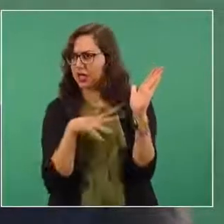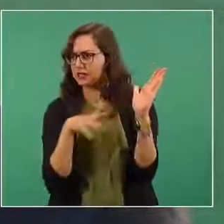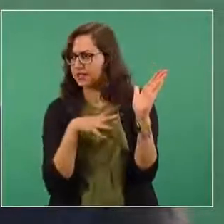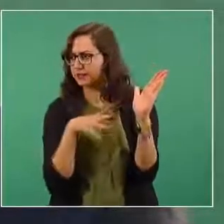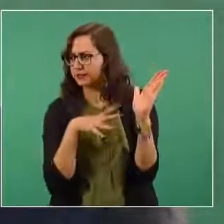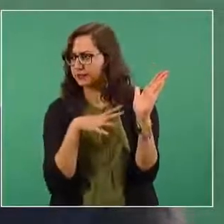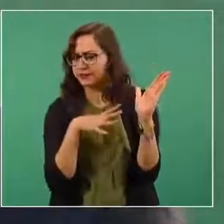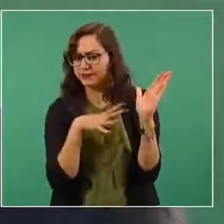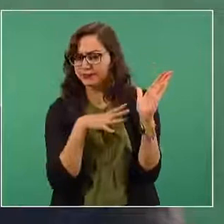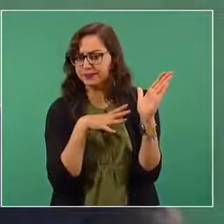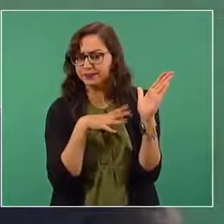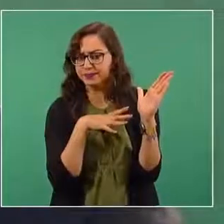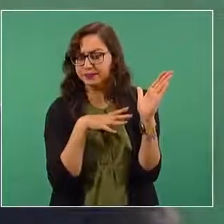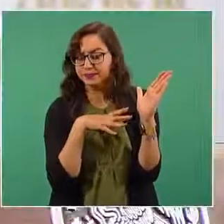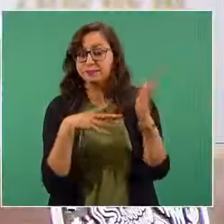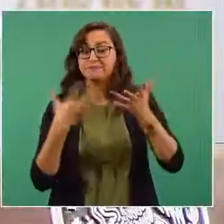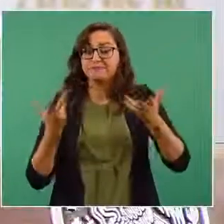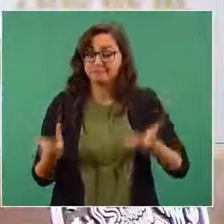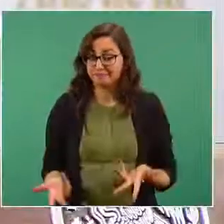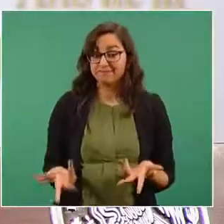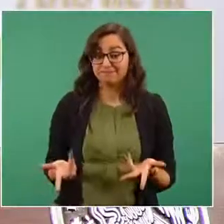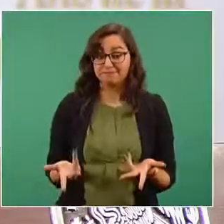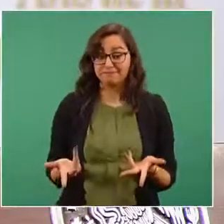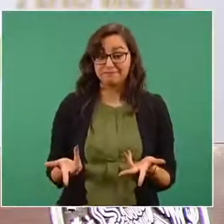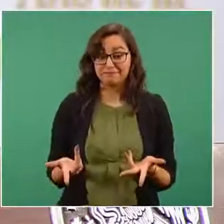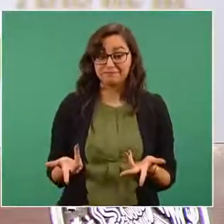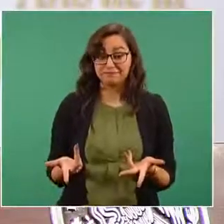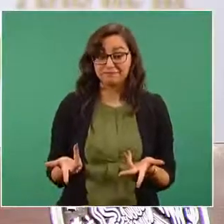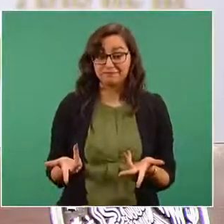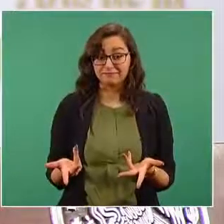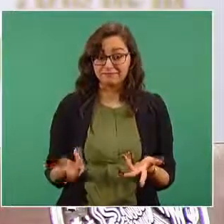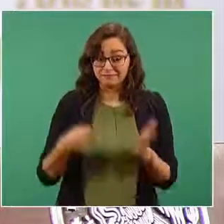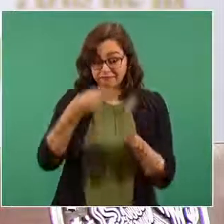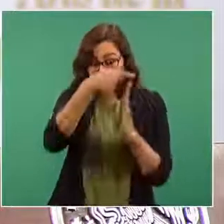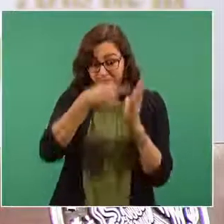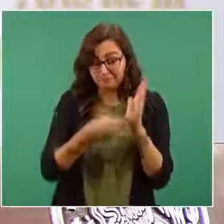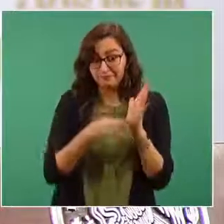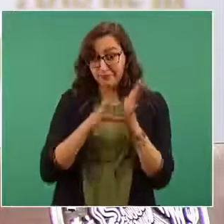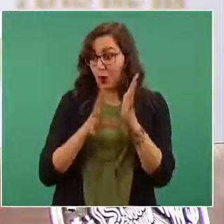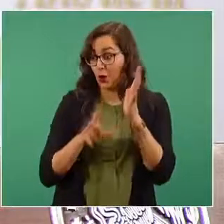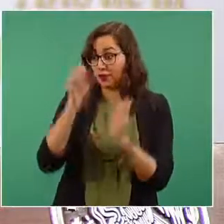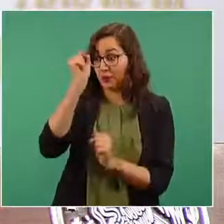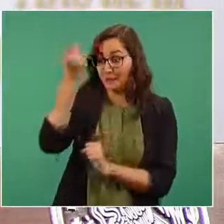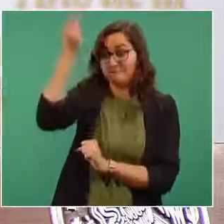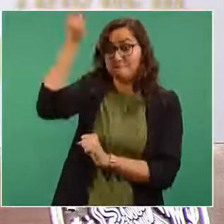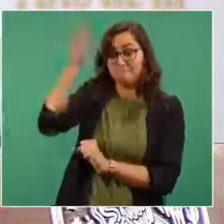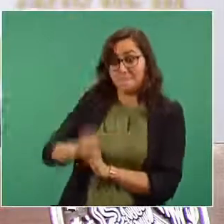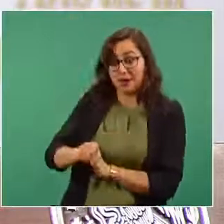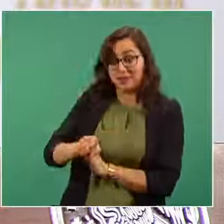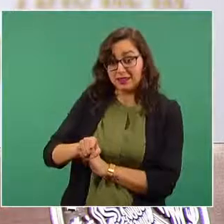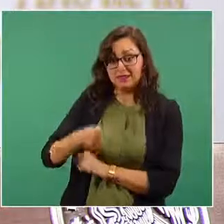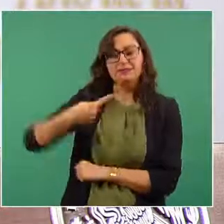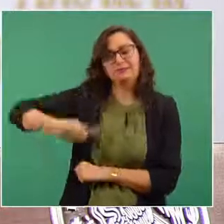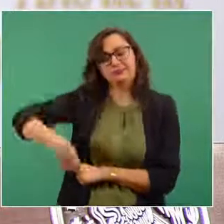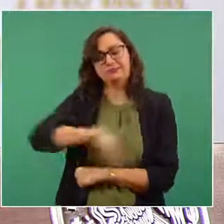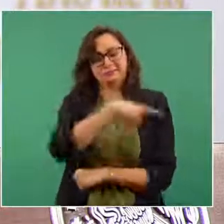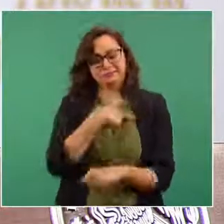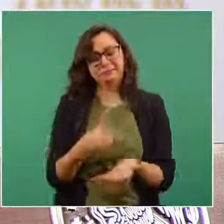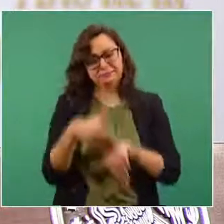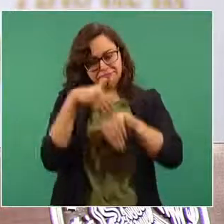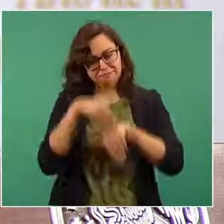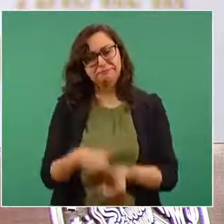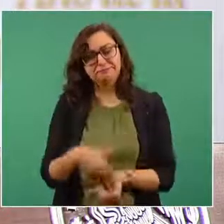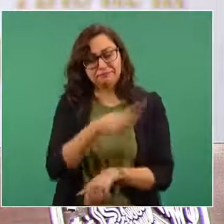Entonces, nos tenemos que ceñir a ese mandato constitucional. Así es la